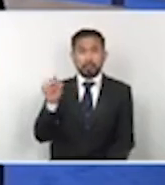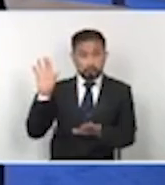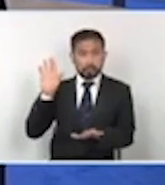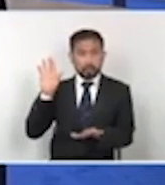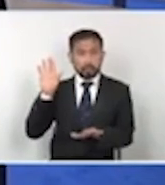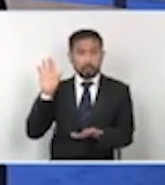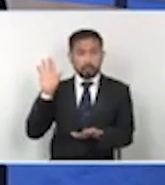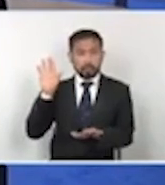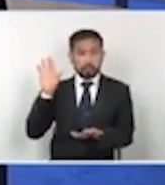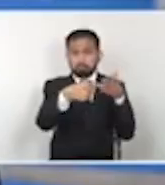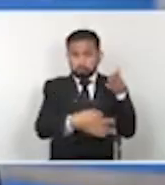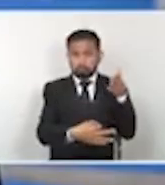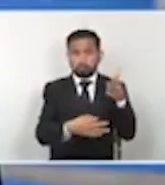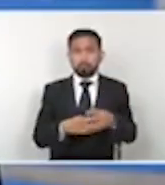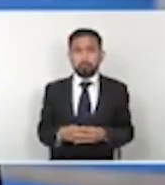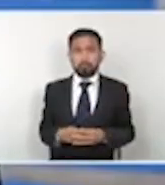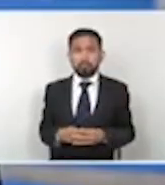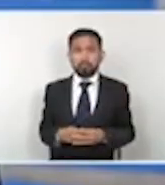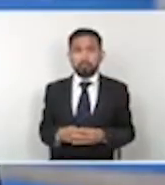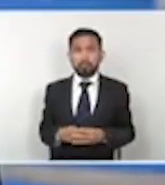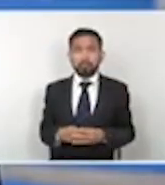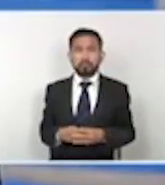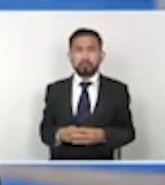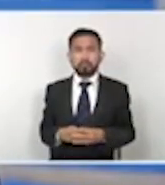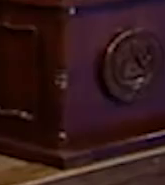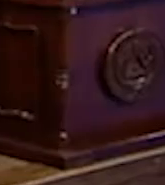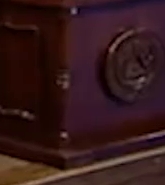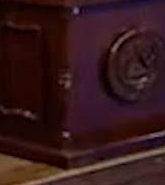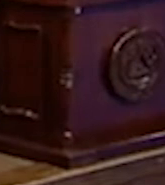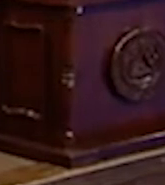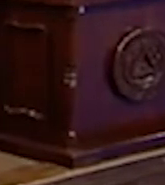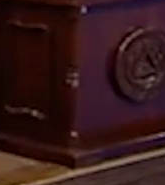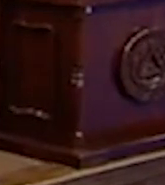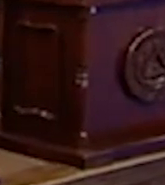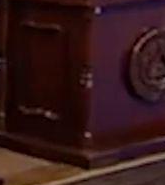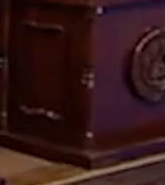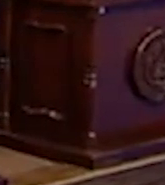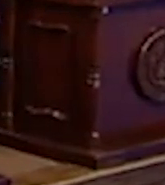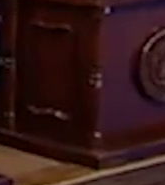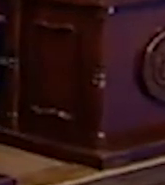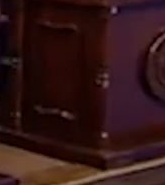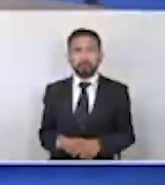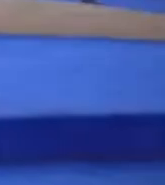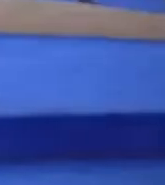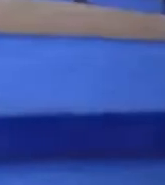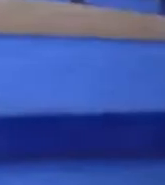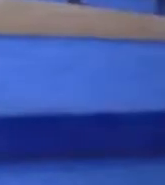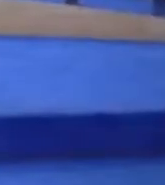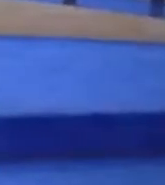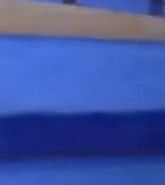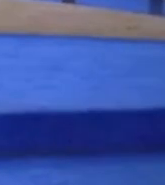constitucional se designó al abogado Henry Alexander Mejía quien fue propuesto por por el partido nuevas ideas y estará en el cargo